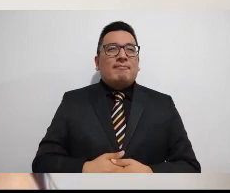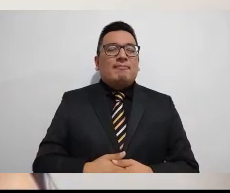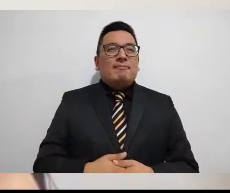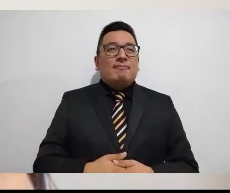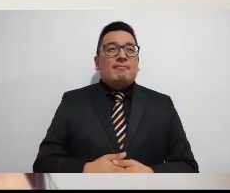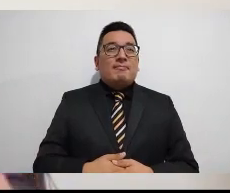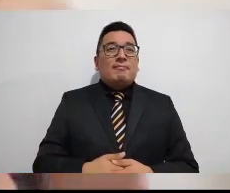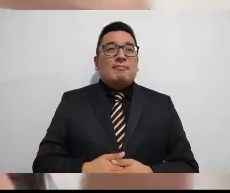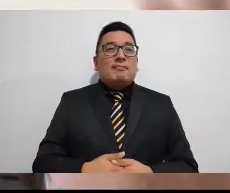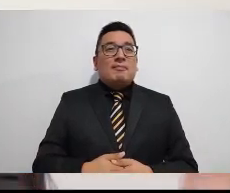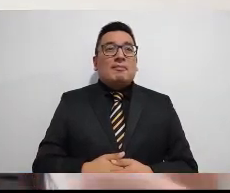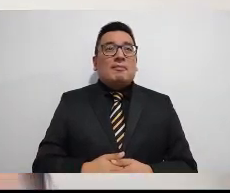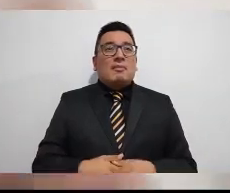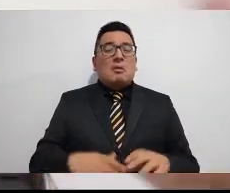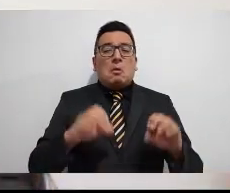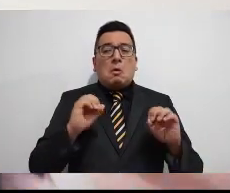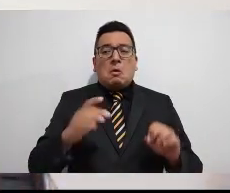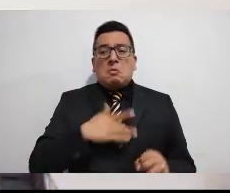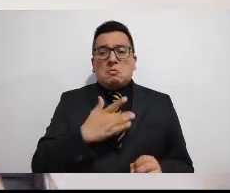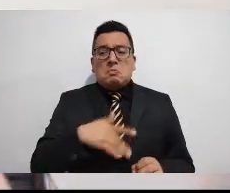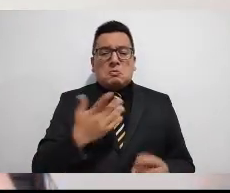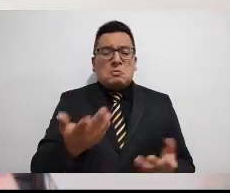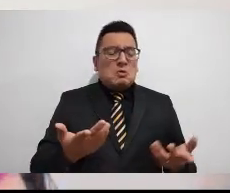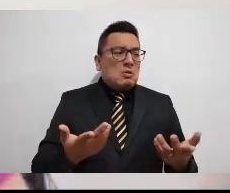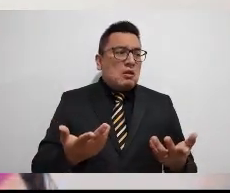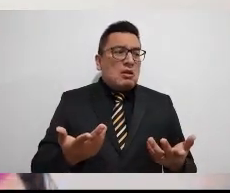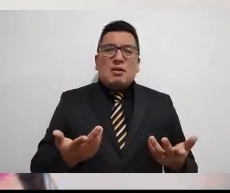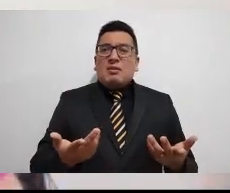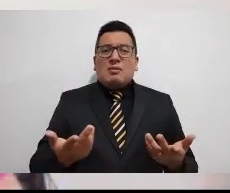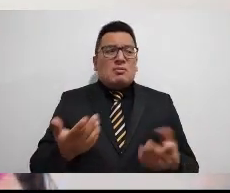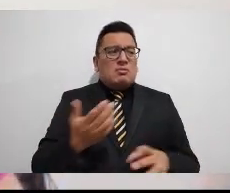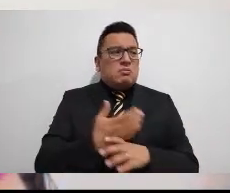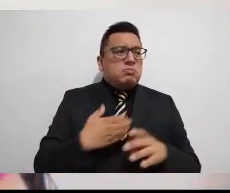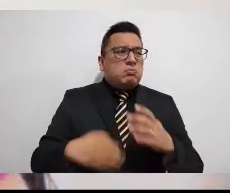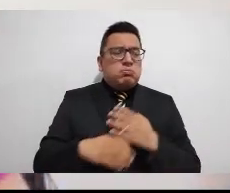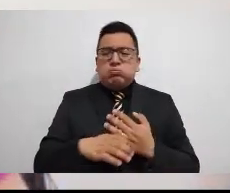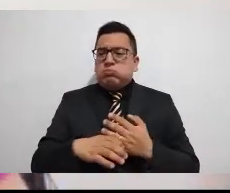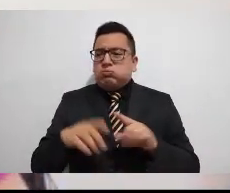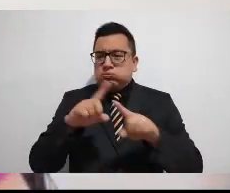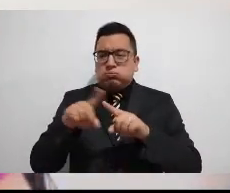o que no está diseñado para aceptar la otredad y la diferencia.